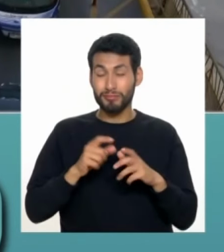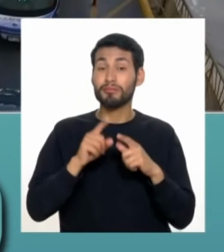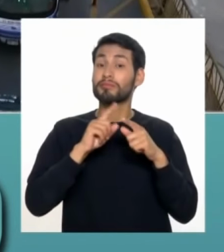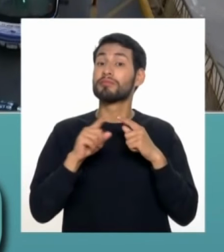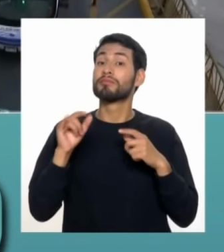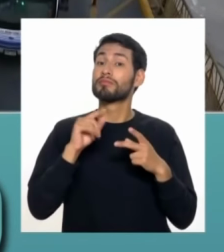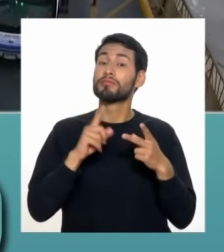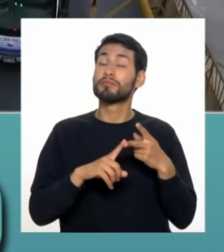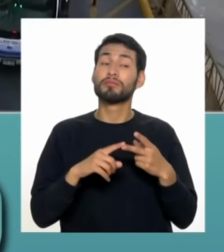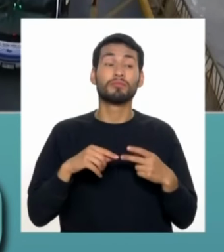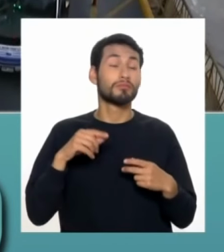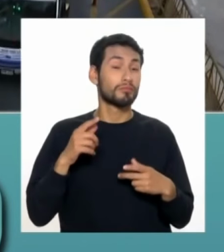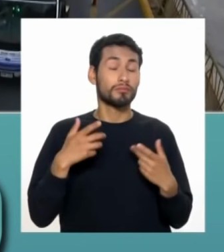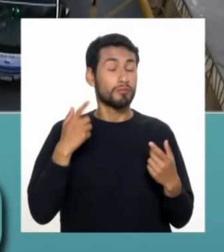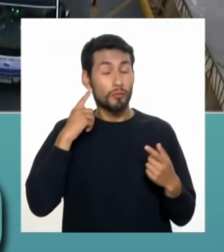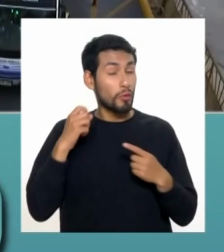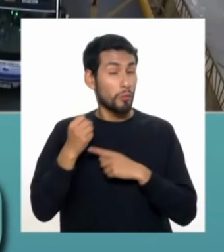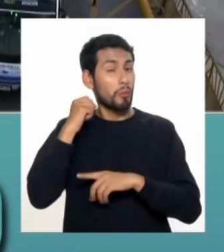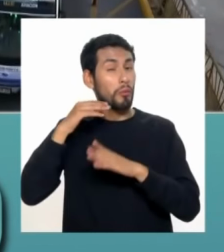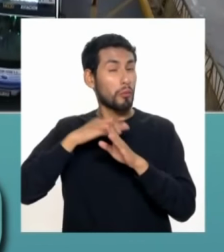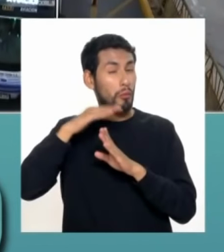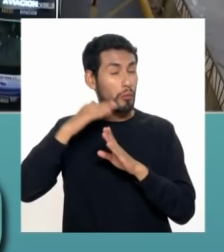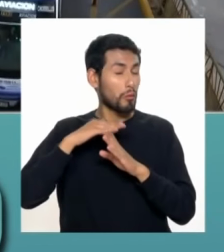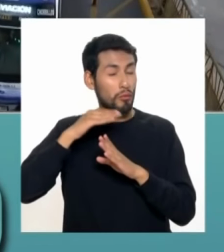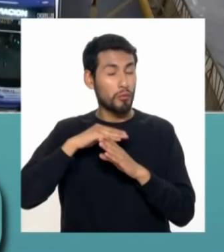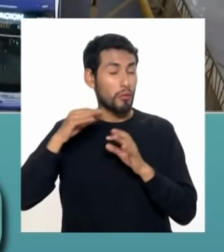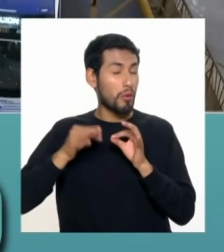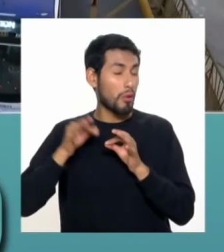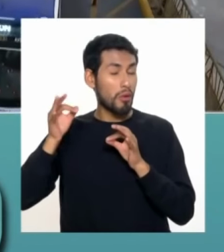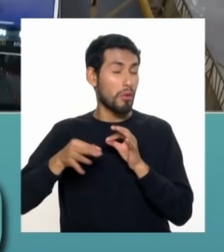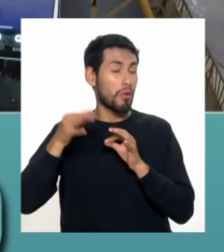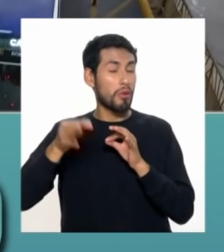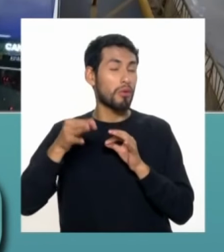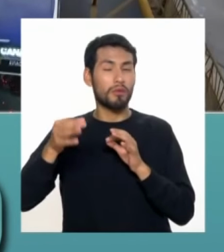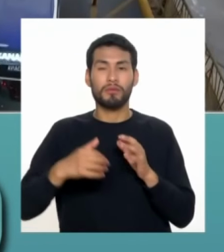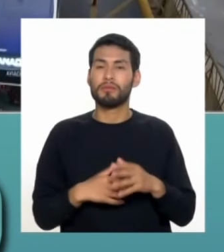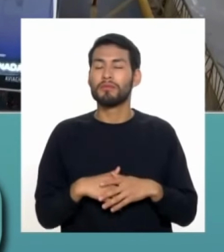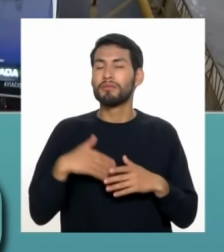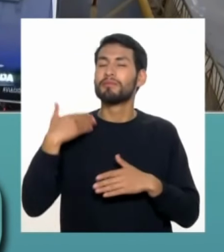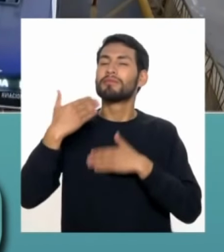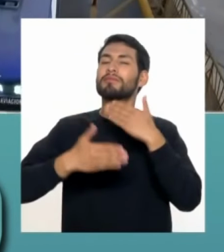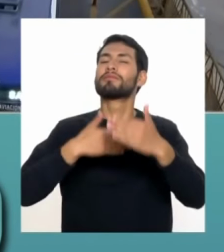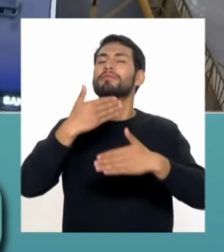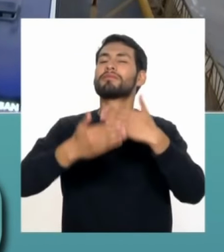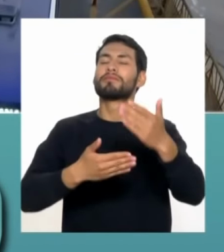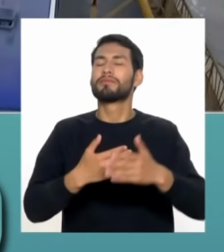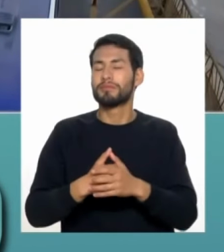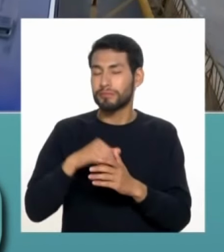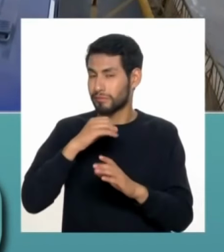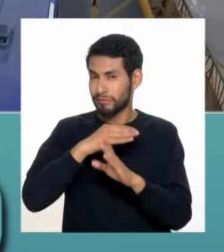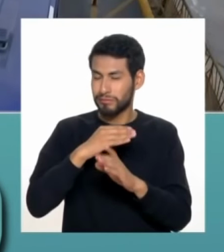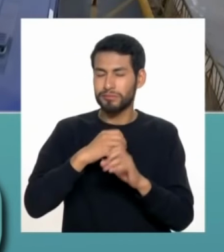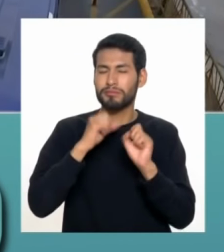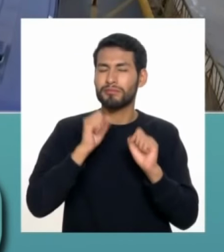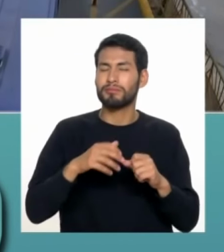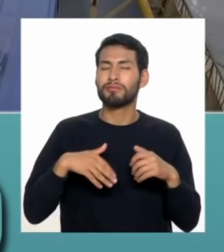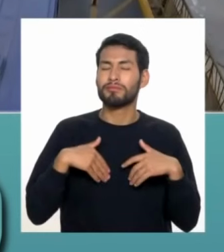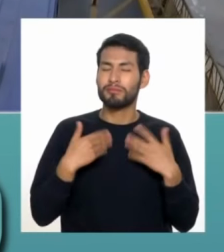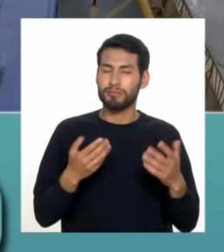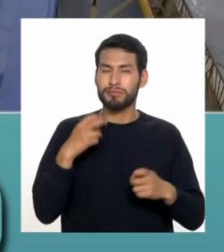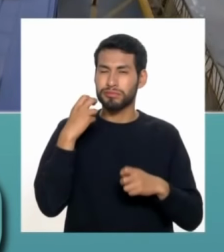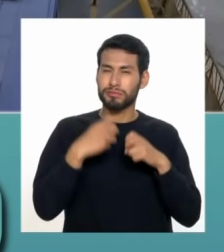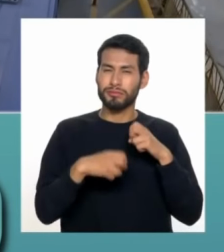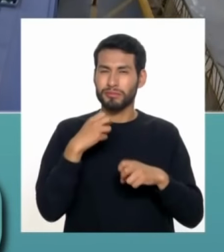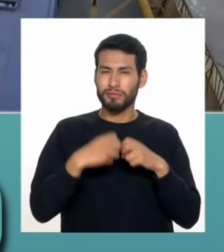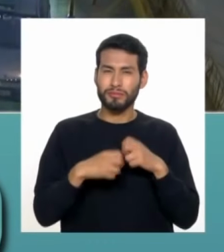a niveles no tan elevados, pero exposiciones muy prolongadas, a largo plazo y a mediano plazo puede tener